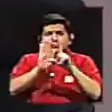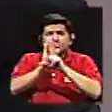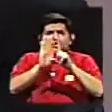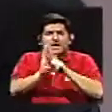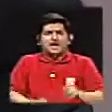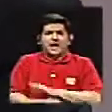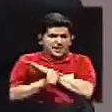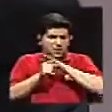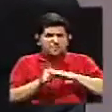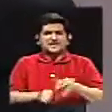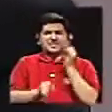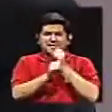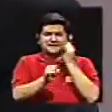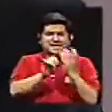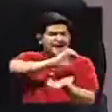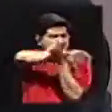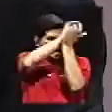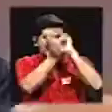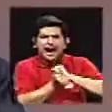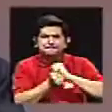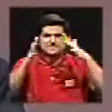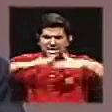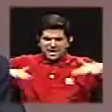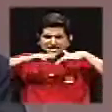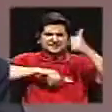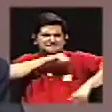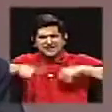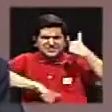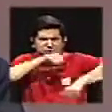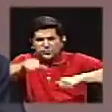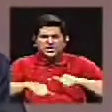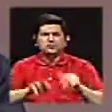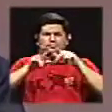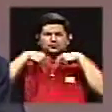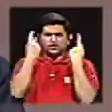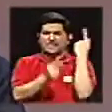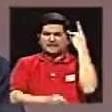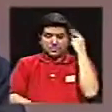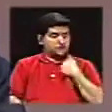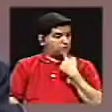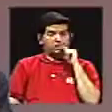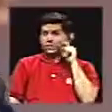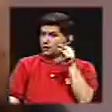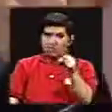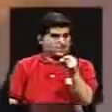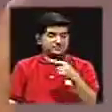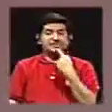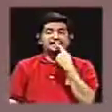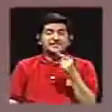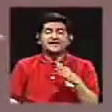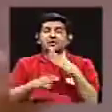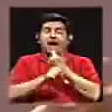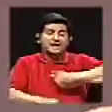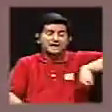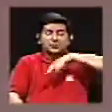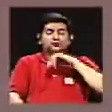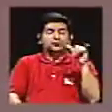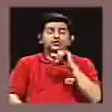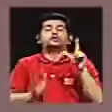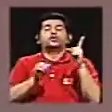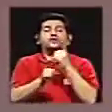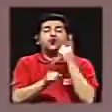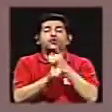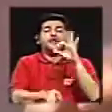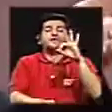legitimar absolutamente que una institución se convierta en el campo de batalla de partidos políticos. Yo no he dicho eso. Lo que estoy diciendo, hagan lo que hacemos